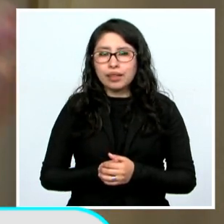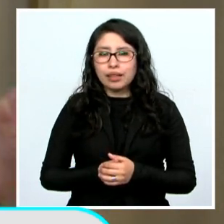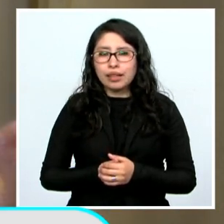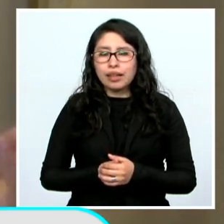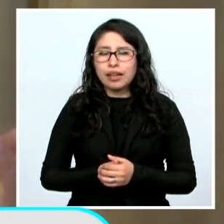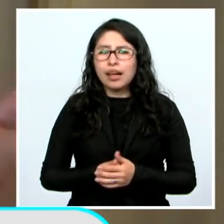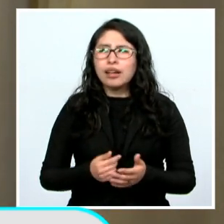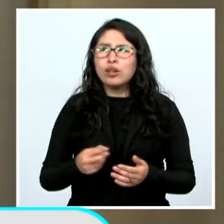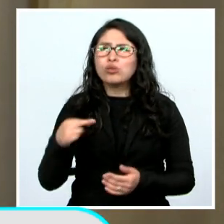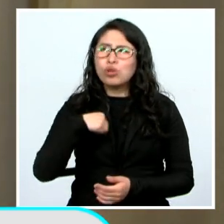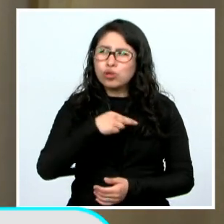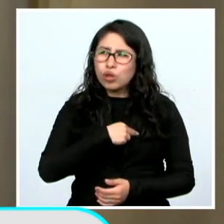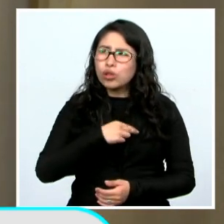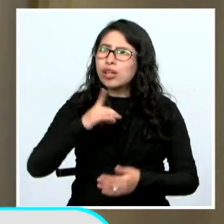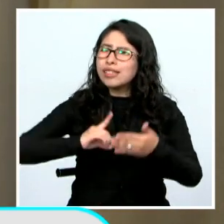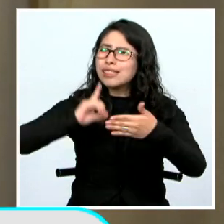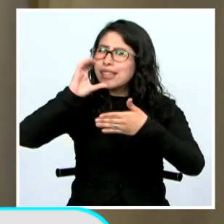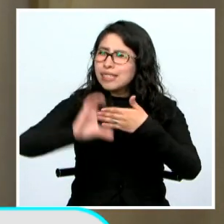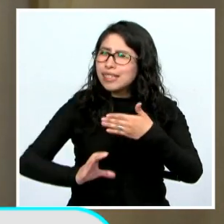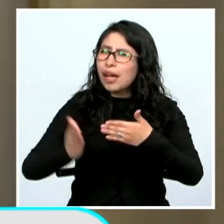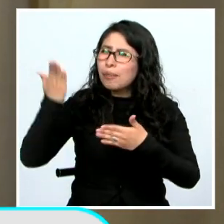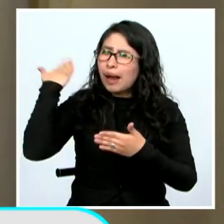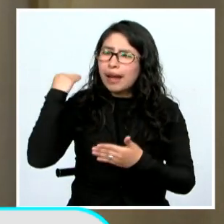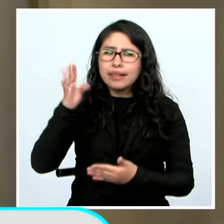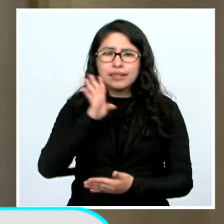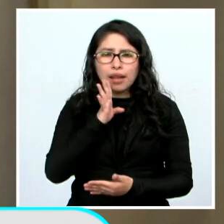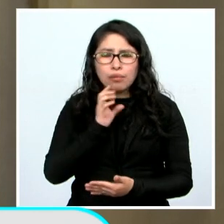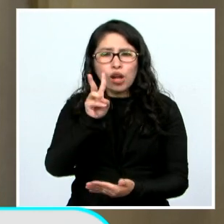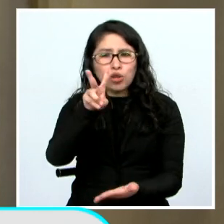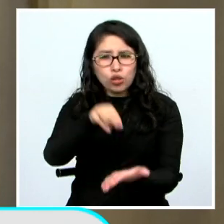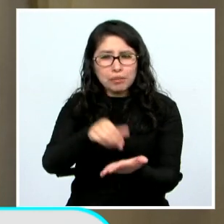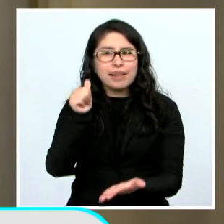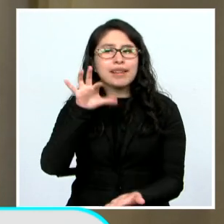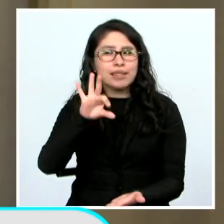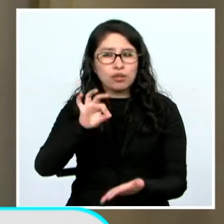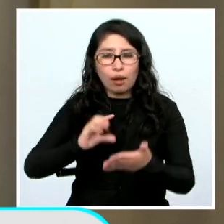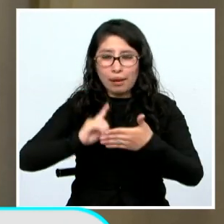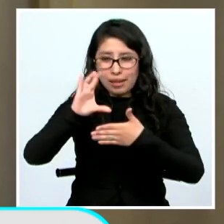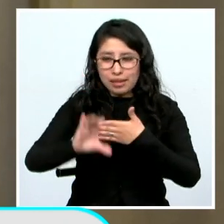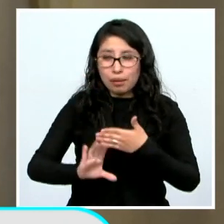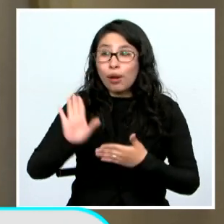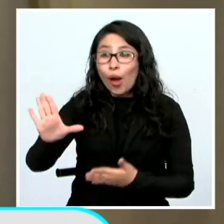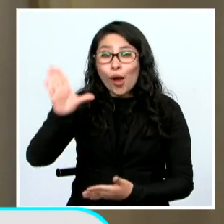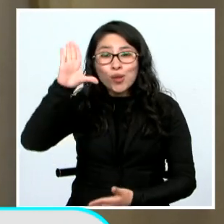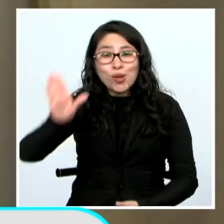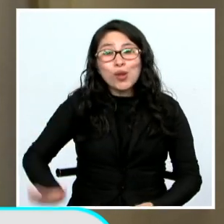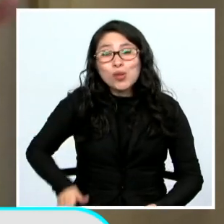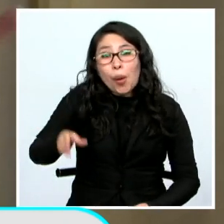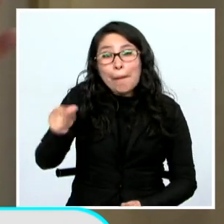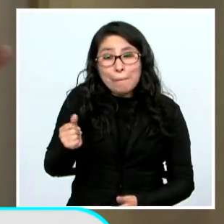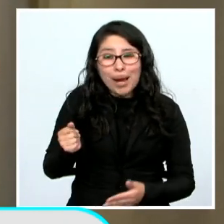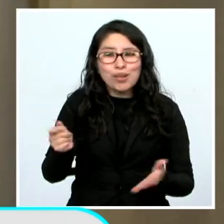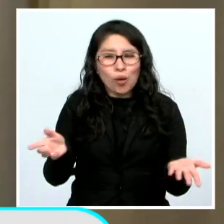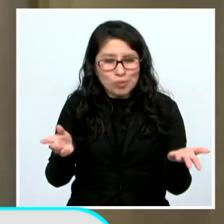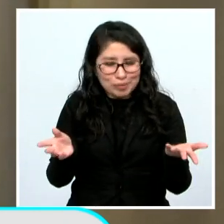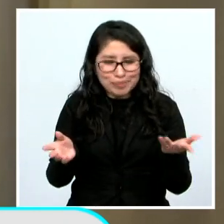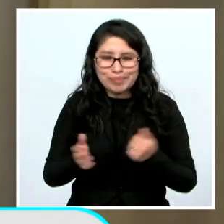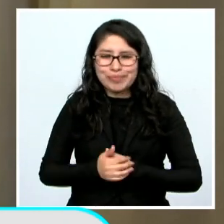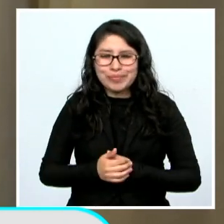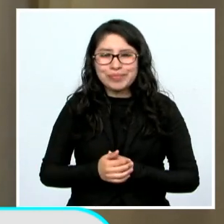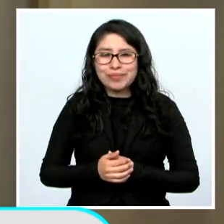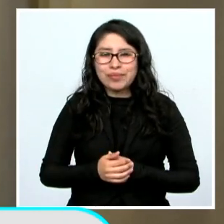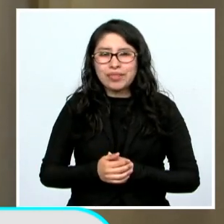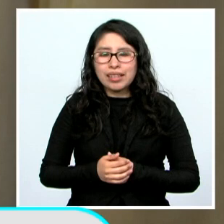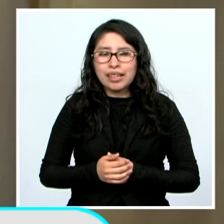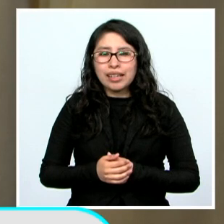hablamos en diciembre, ¿se acuerda ahí en su despacho con Vicente en las manos? Su perrito Vicente, es el más mimado del país, yo creo que debe ser